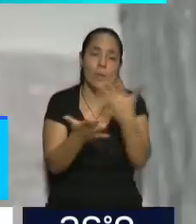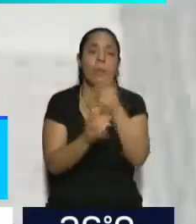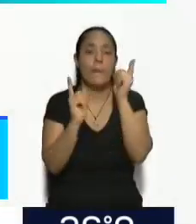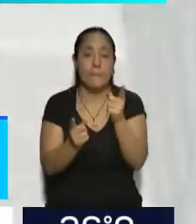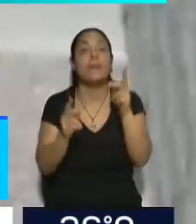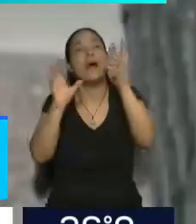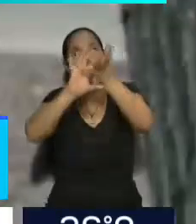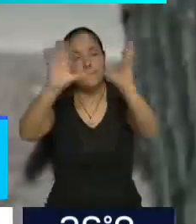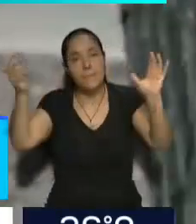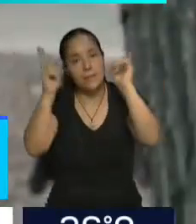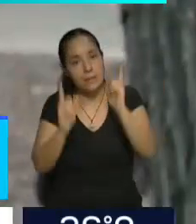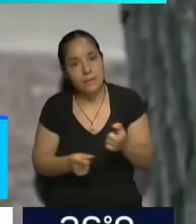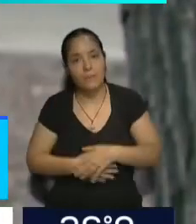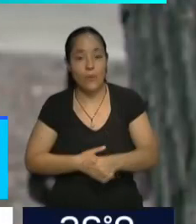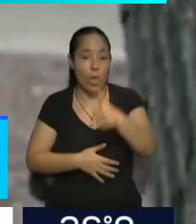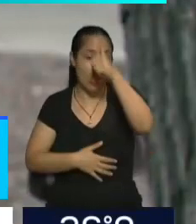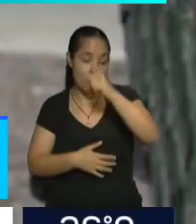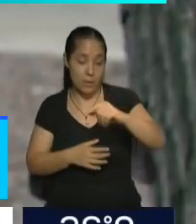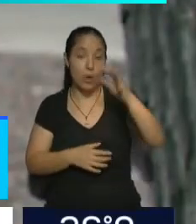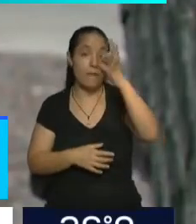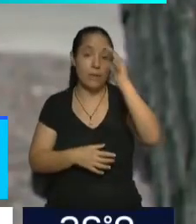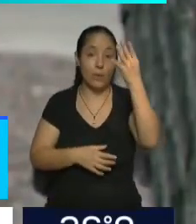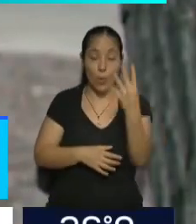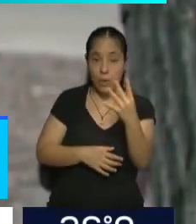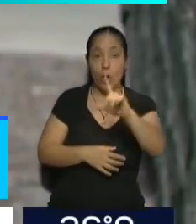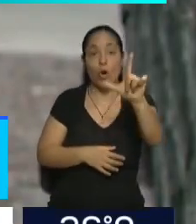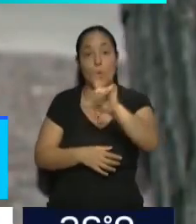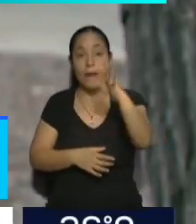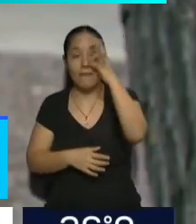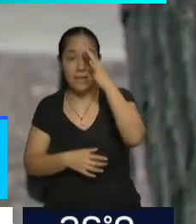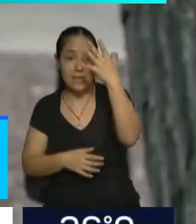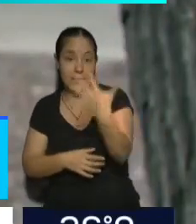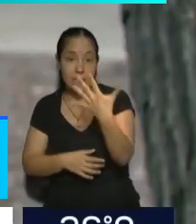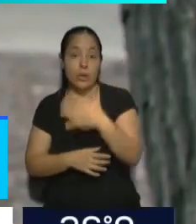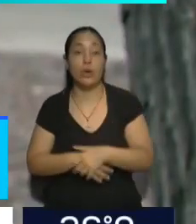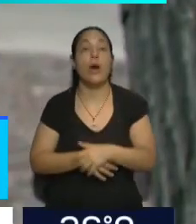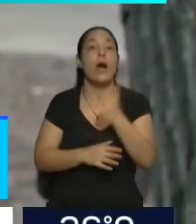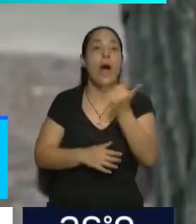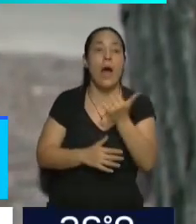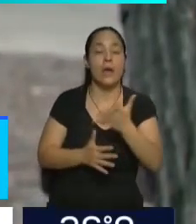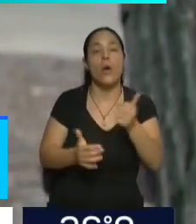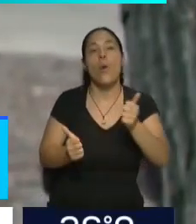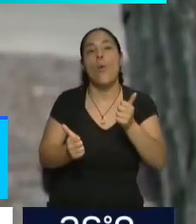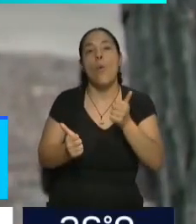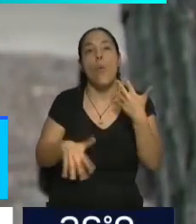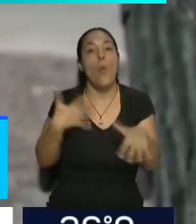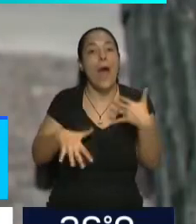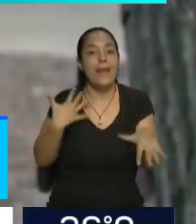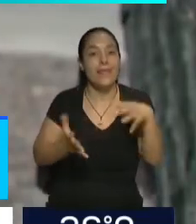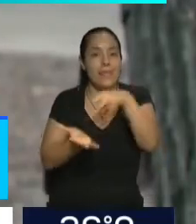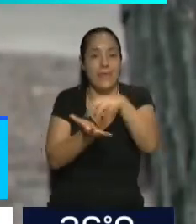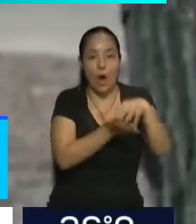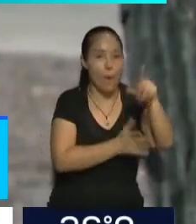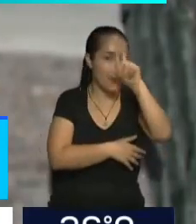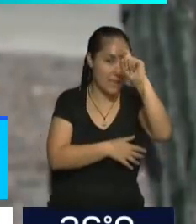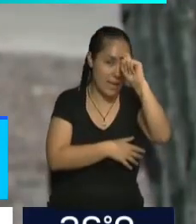medio ambiente. El día domingo 24 y lunes 25 van a funcionar de guardia los hospitales que habitualmente tienen guardia